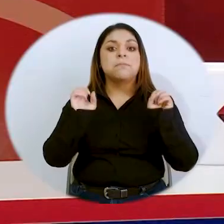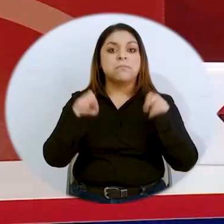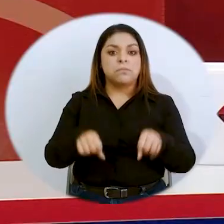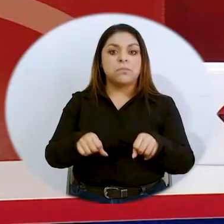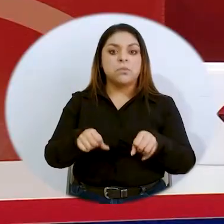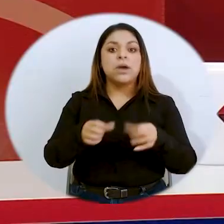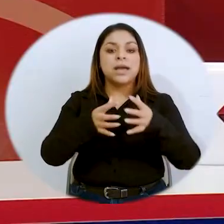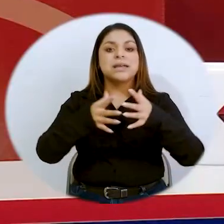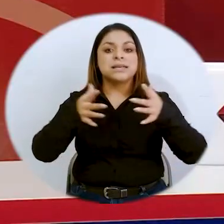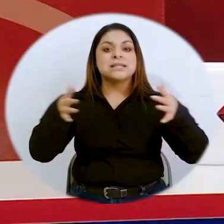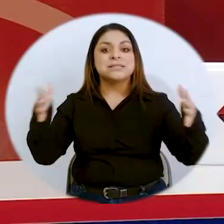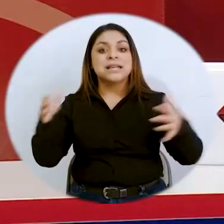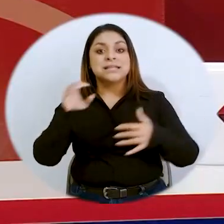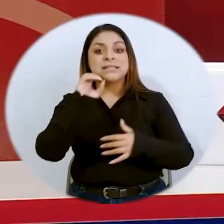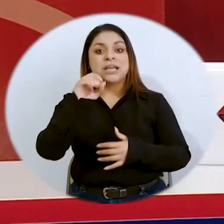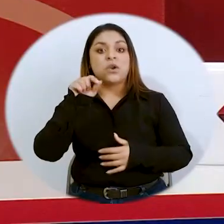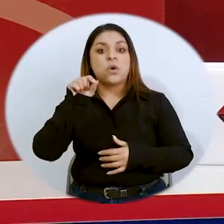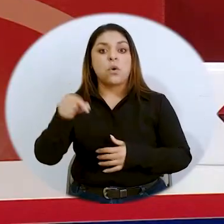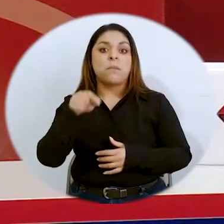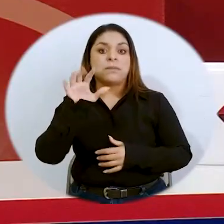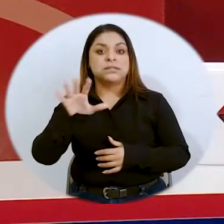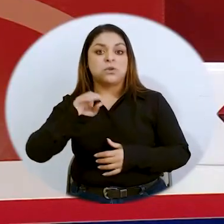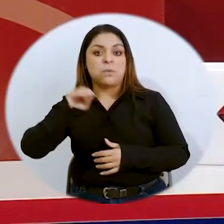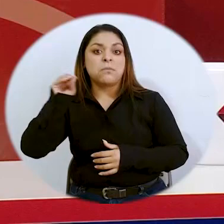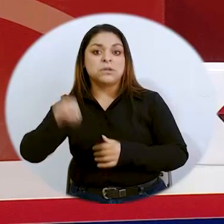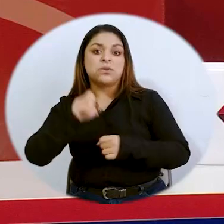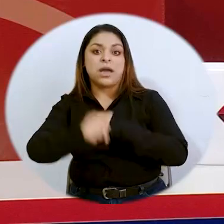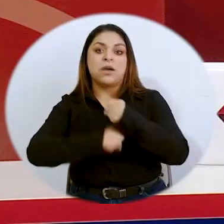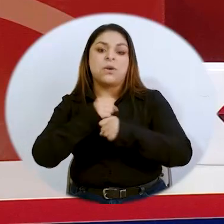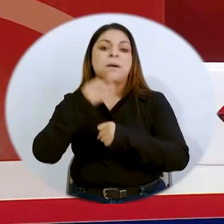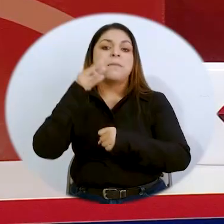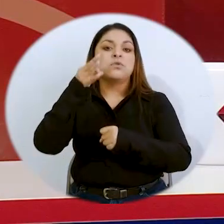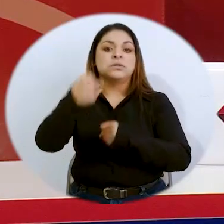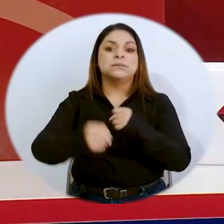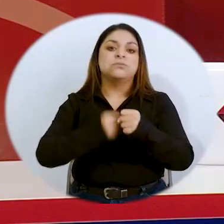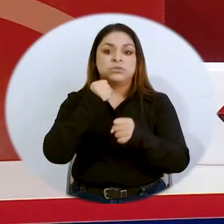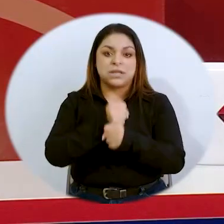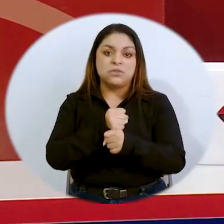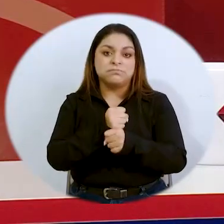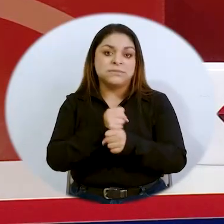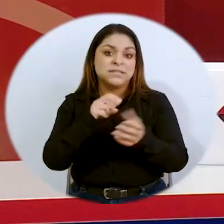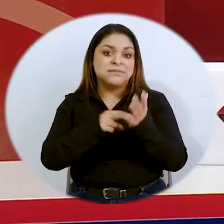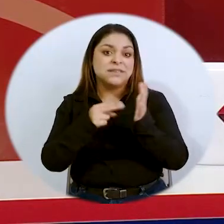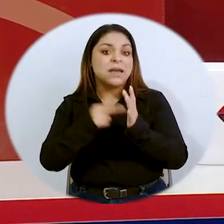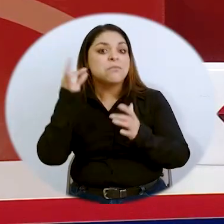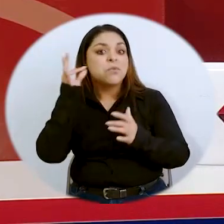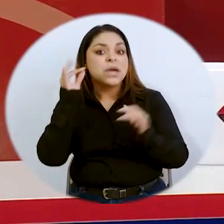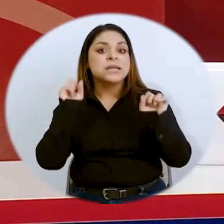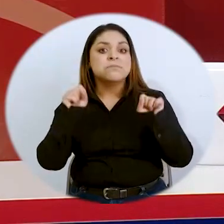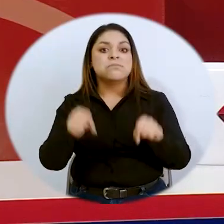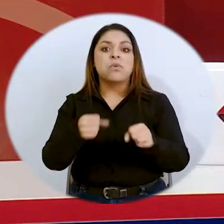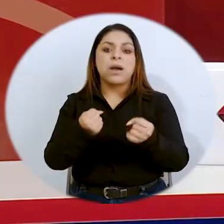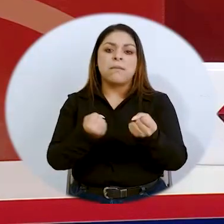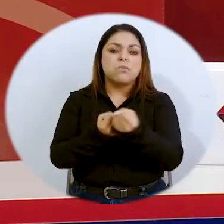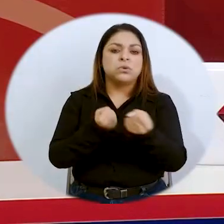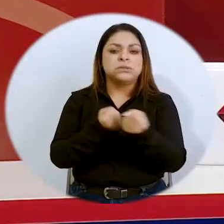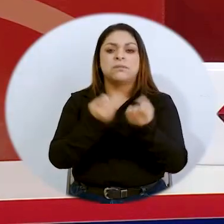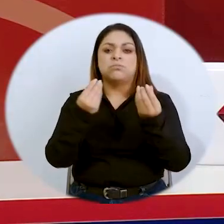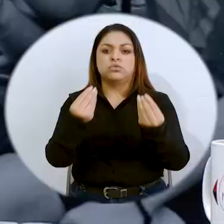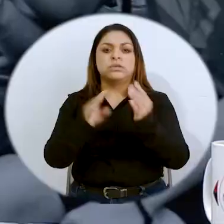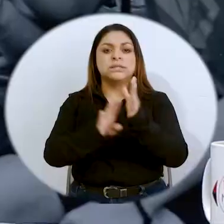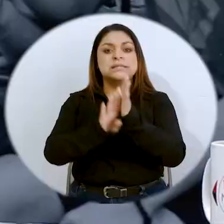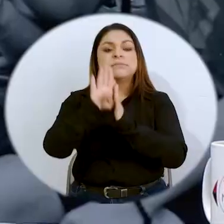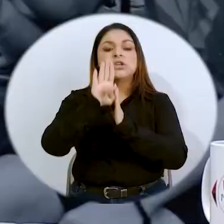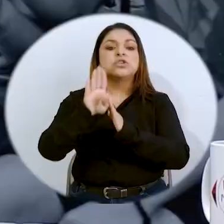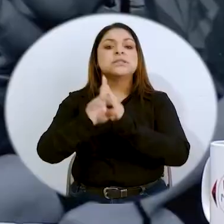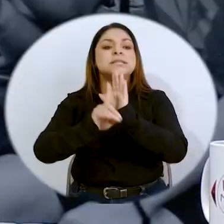del país podría crecer incluso un 0,5% anual en los próximos años. Es decir, las mujeres pueden aportar mucho al crecimiento y